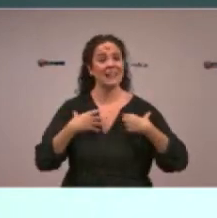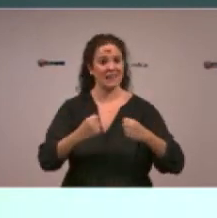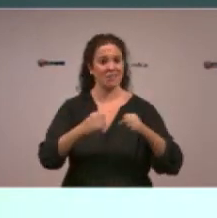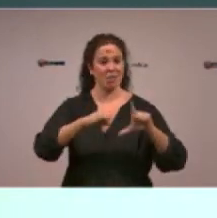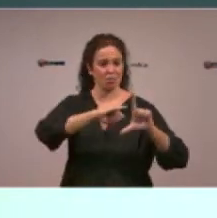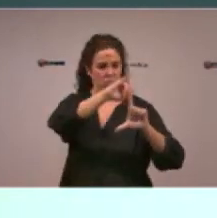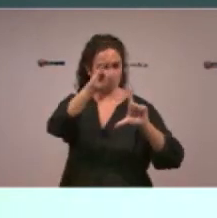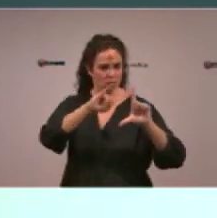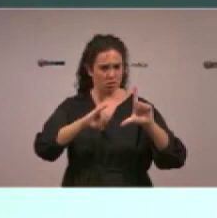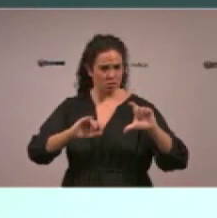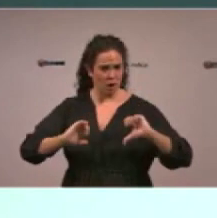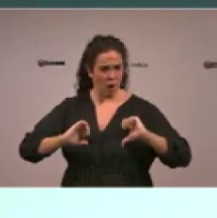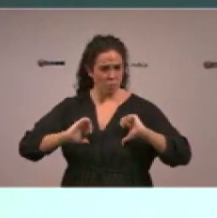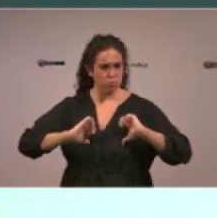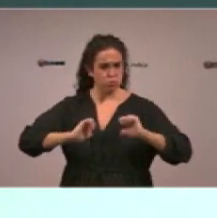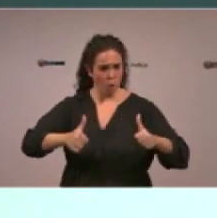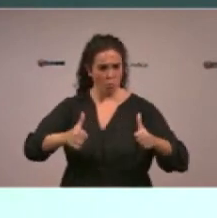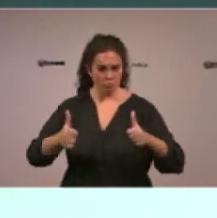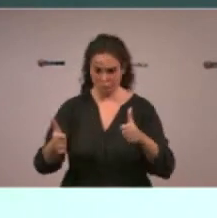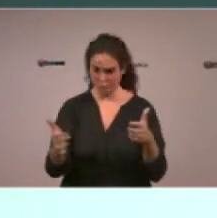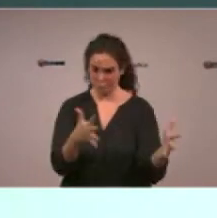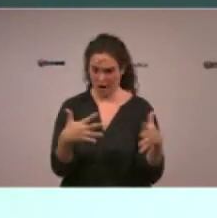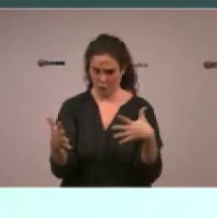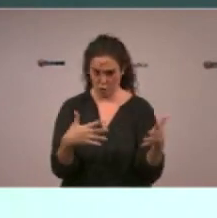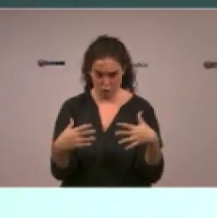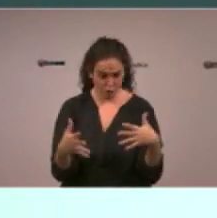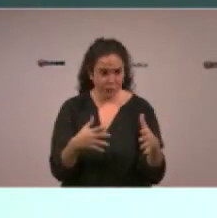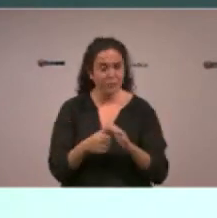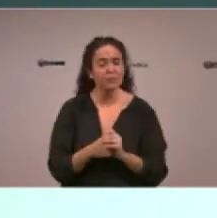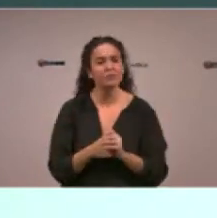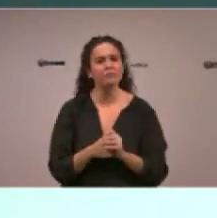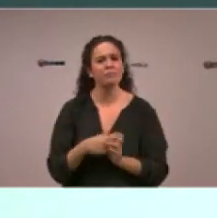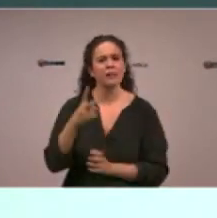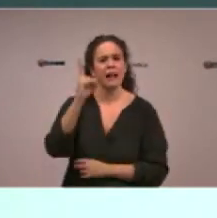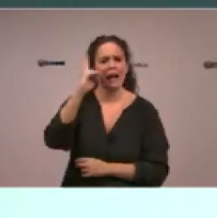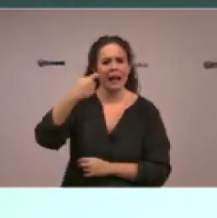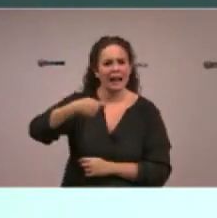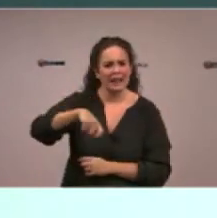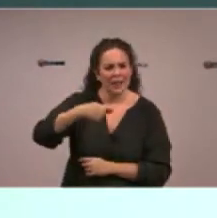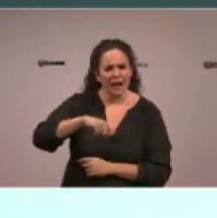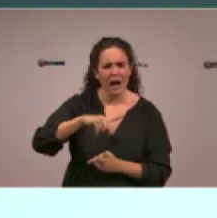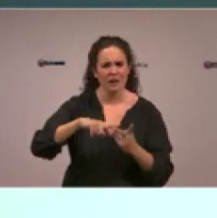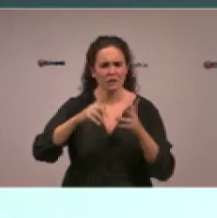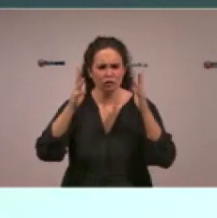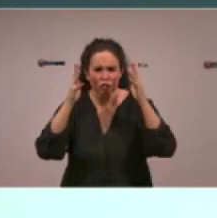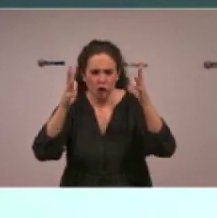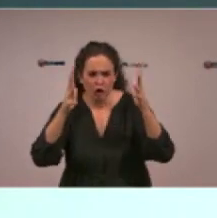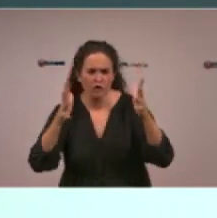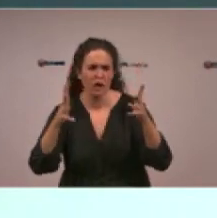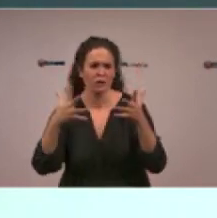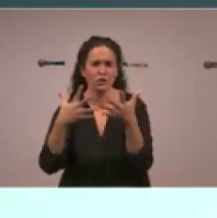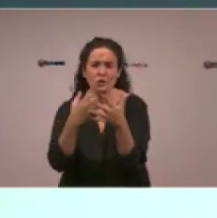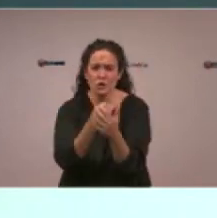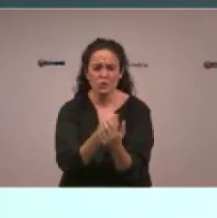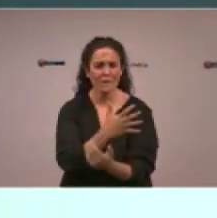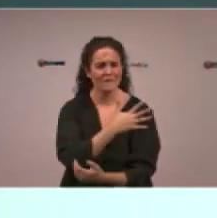año, tanto el Lehendakari como todos los consejeros del Gobierno se han esforzado en actuar con la máxima